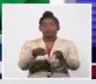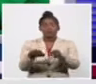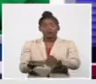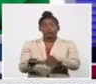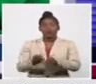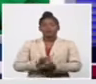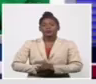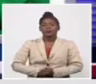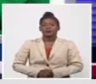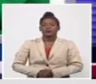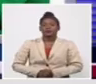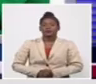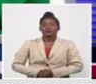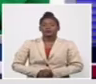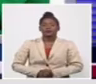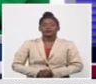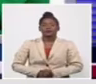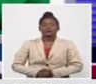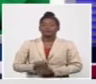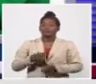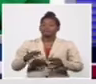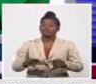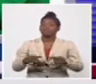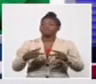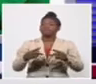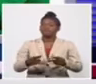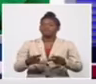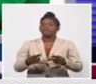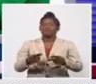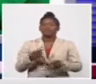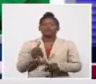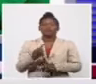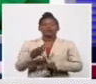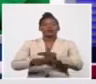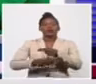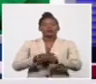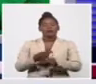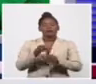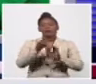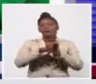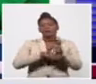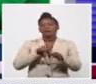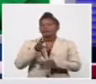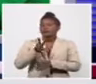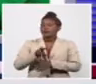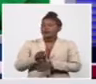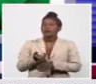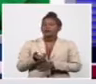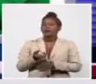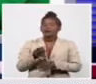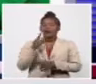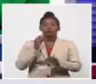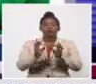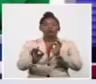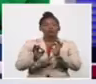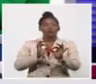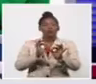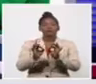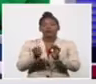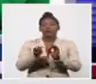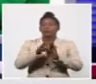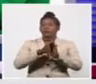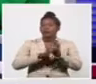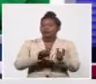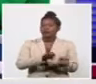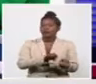reitero, se aplican modificaciones en los protocolos de tratamiento, se introducen